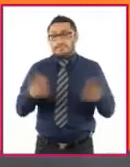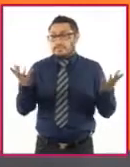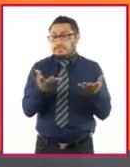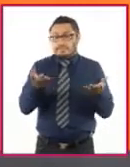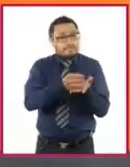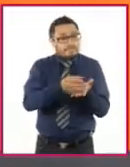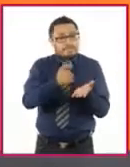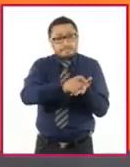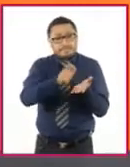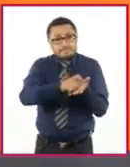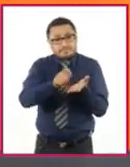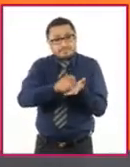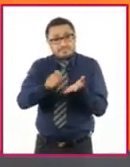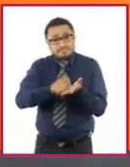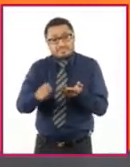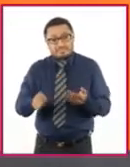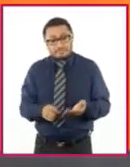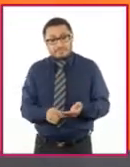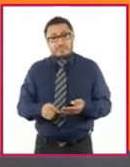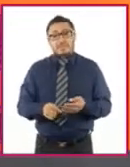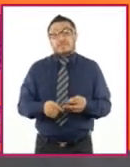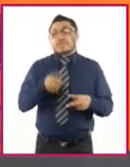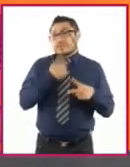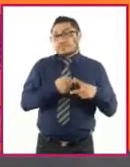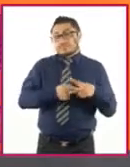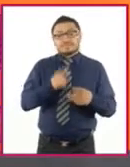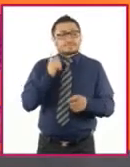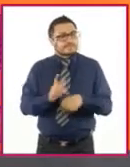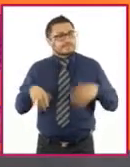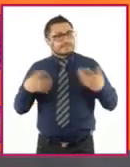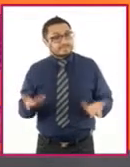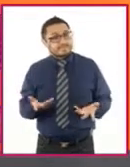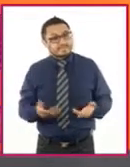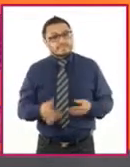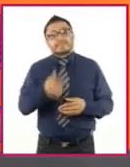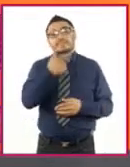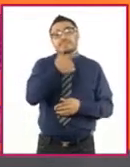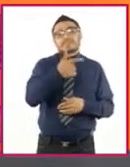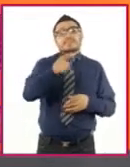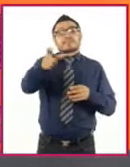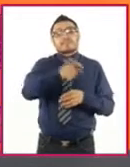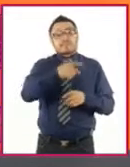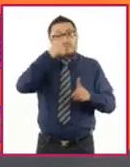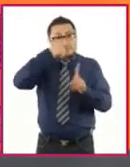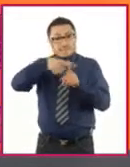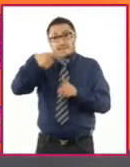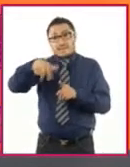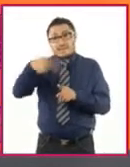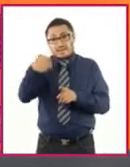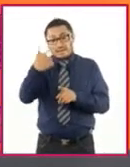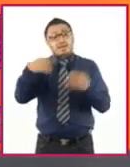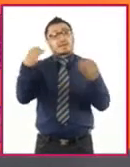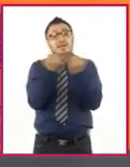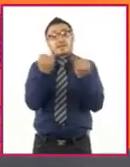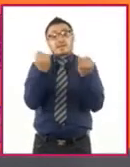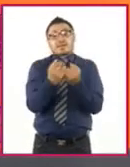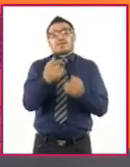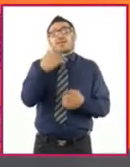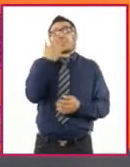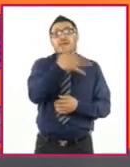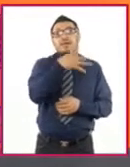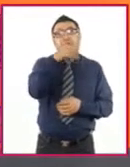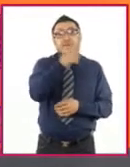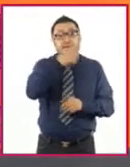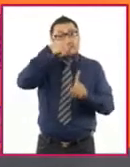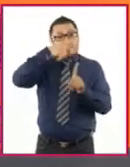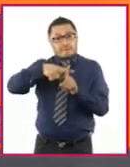cuaderno. La ecuación obtenida es 7x más 12 es igual a 5x